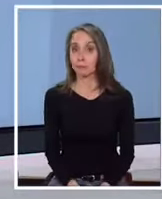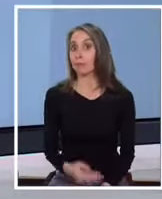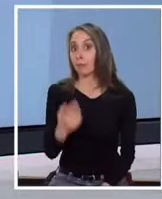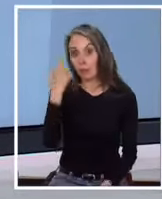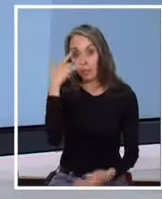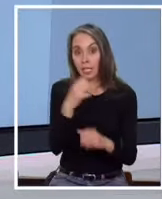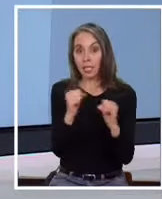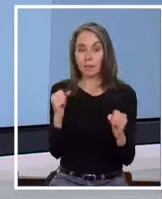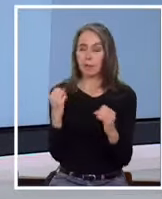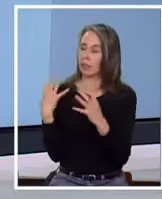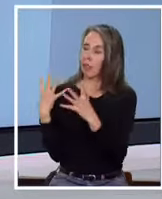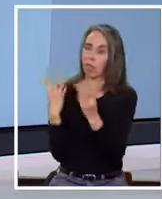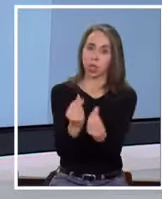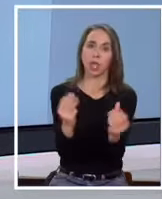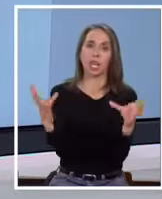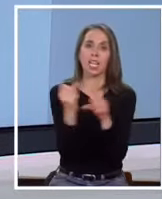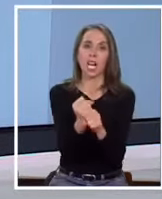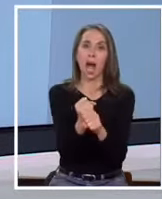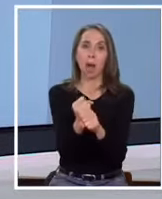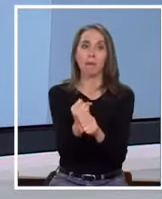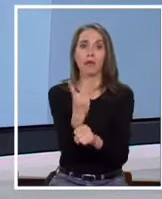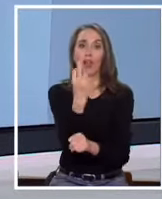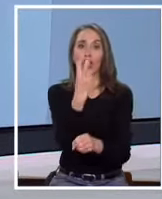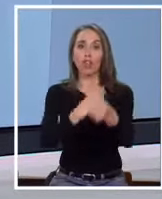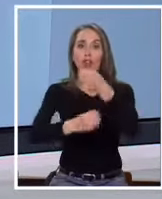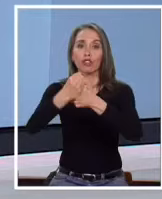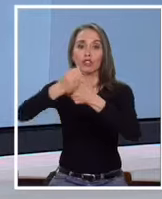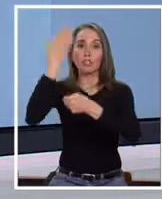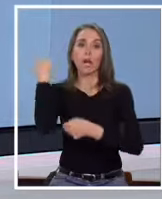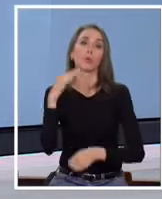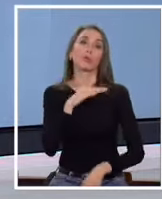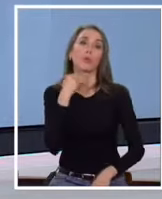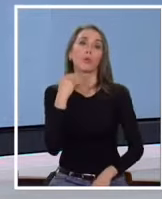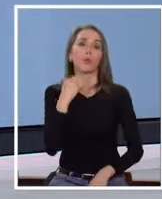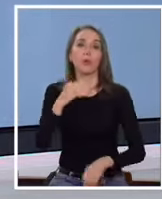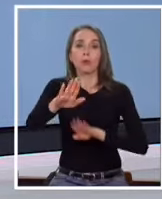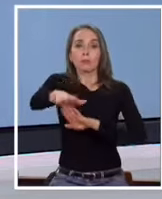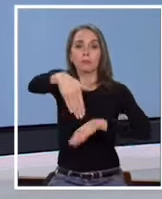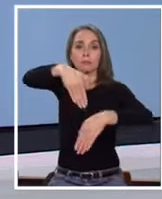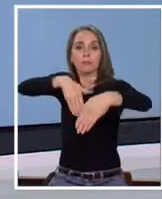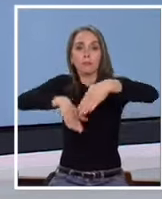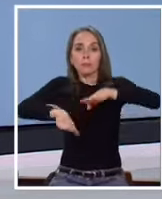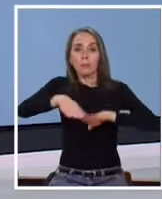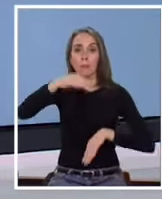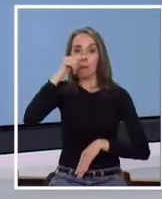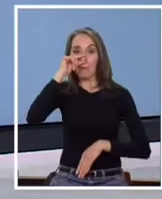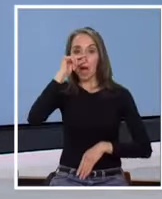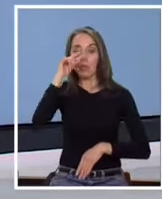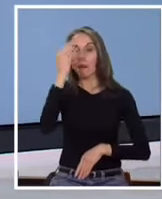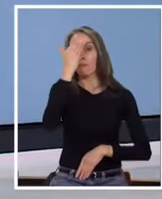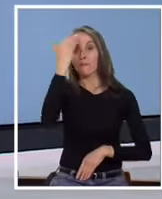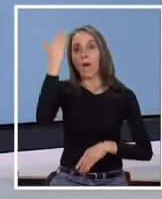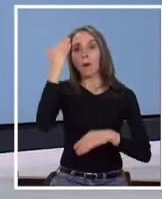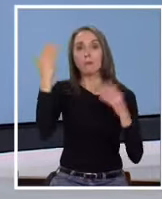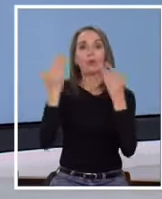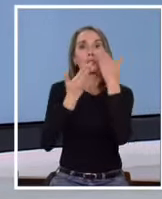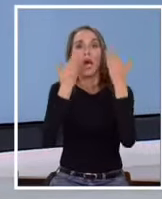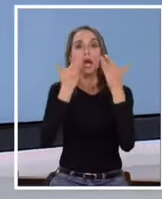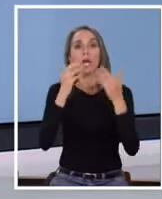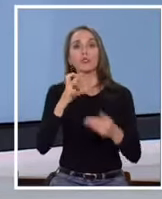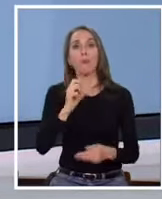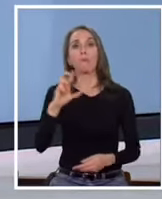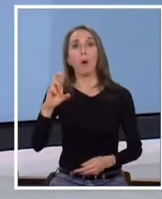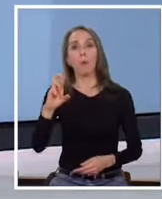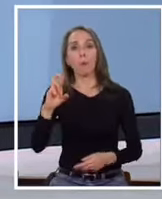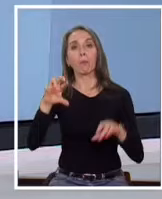Increíble cómo pasa el tiempo. Fíjese que hace exactamente 12 años murió Michael Jackson. Bueno, una de las figuras más relevantes del pop mundial, probablemente la